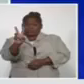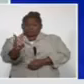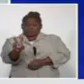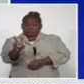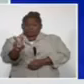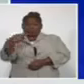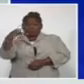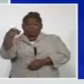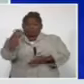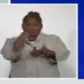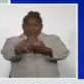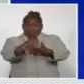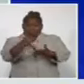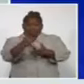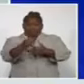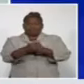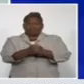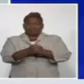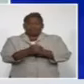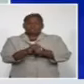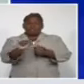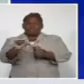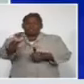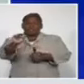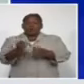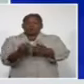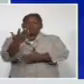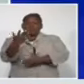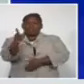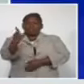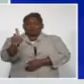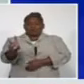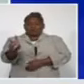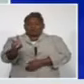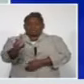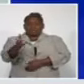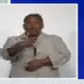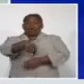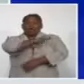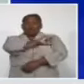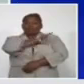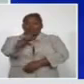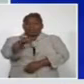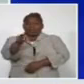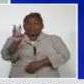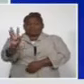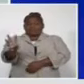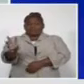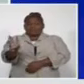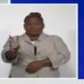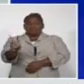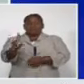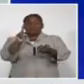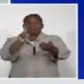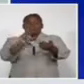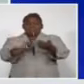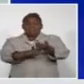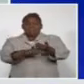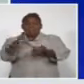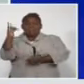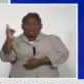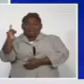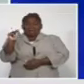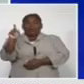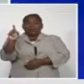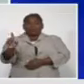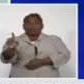12. Le sigue Songolamaya con 11, Contramaestre con 3, y Palma Soriano y Guamá con 1